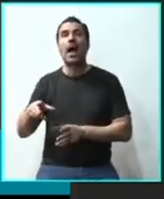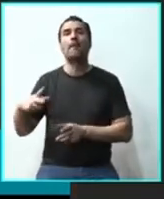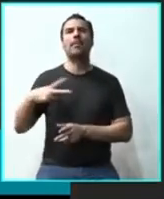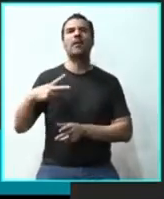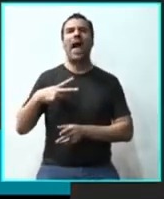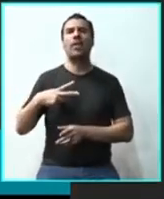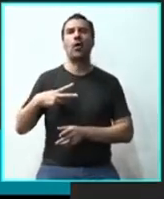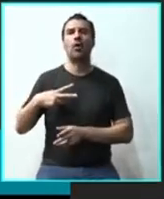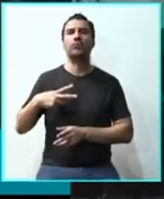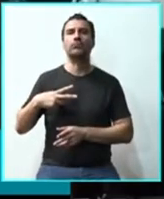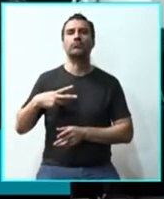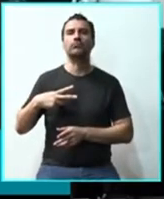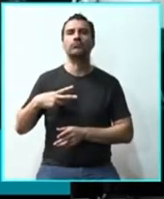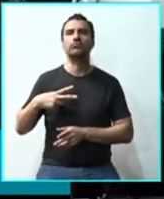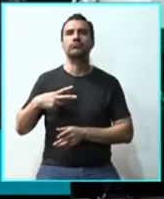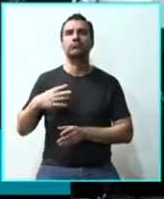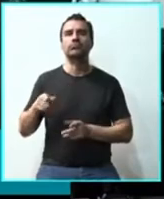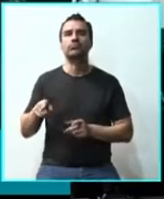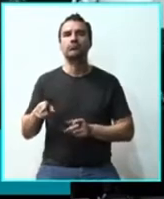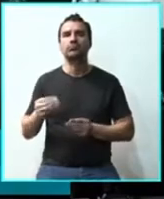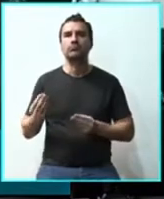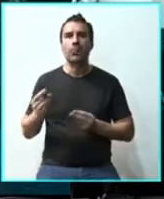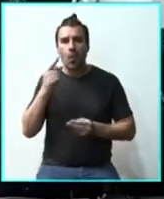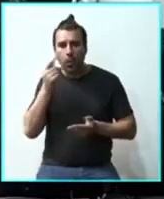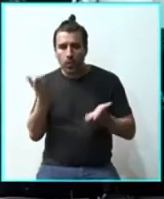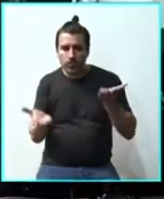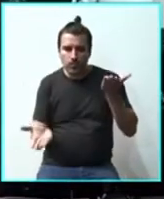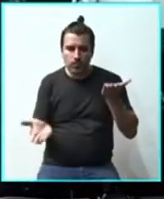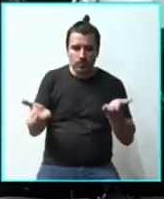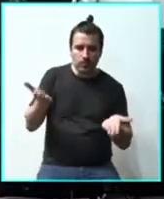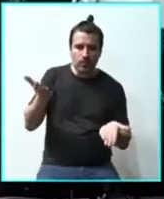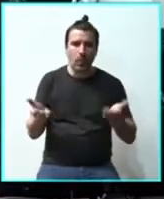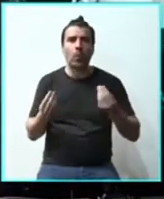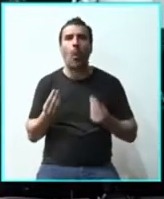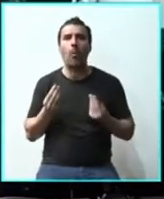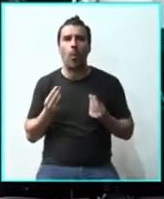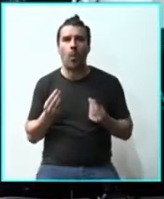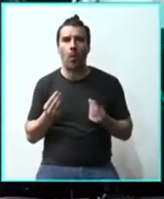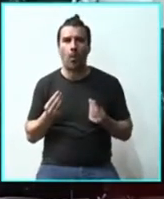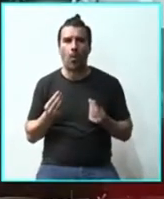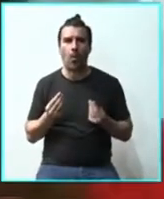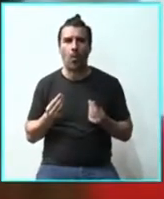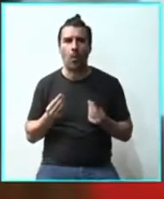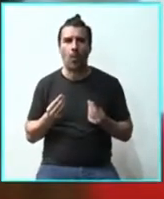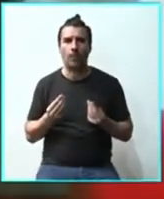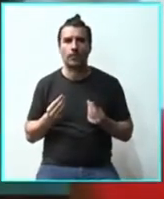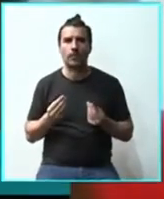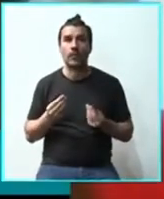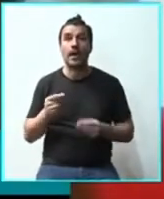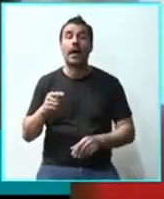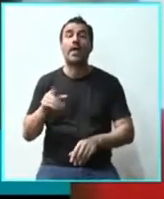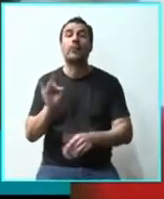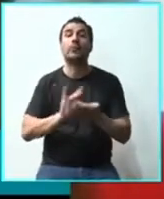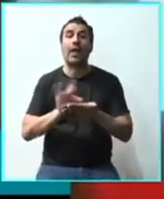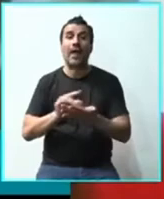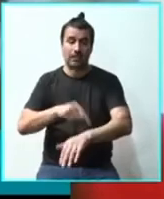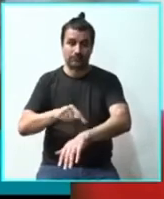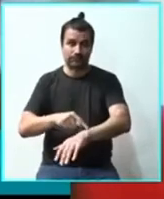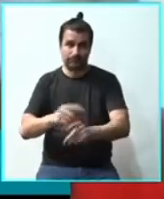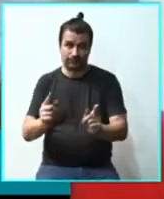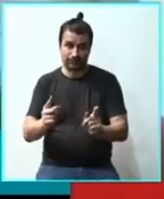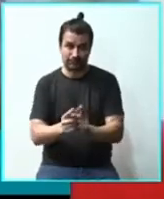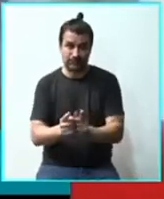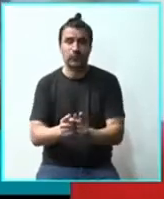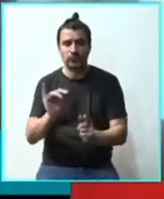está excedida en el tiempo. Ya cierro, señor presidente. Para todos los que están preocupados por las libertades